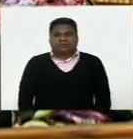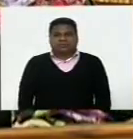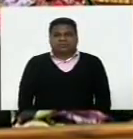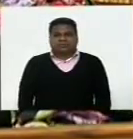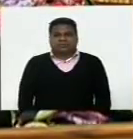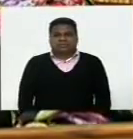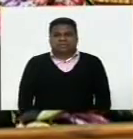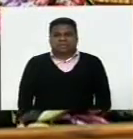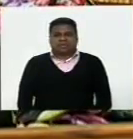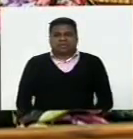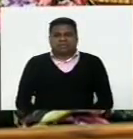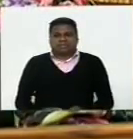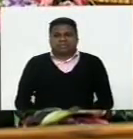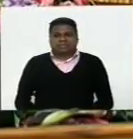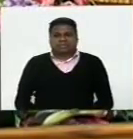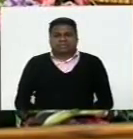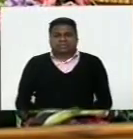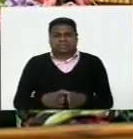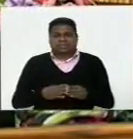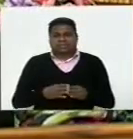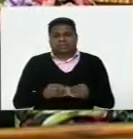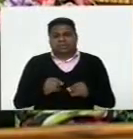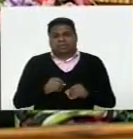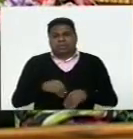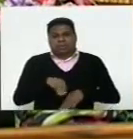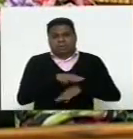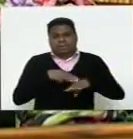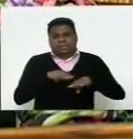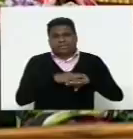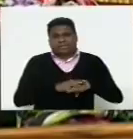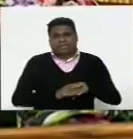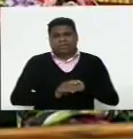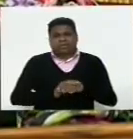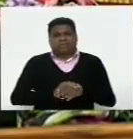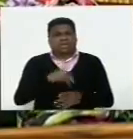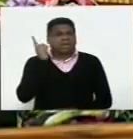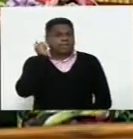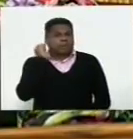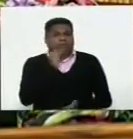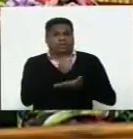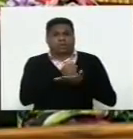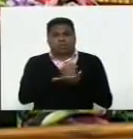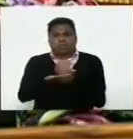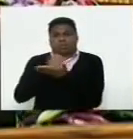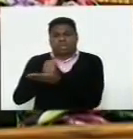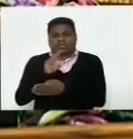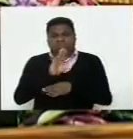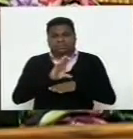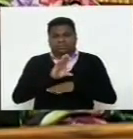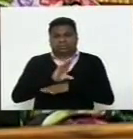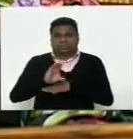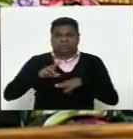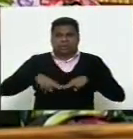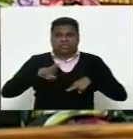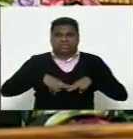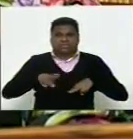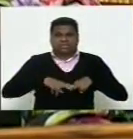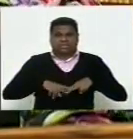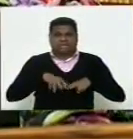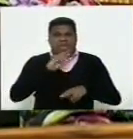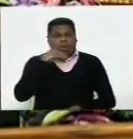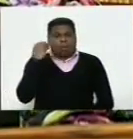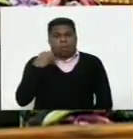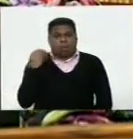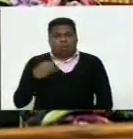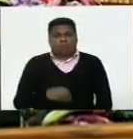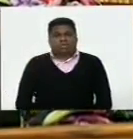salud, conjuntamente con los Ministerios del Poder Popular para la Mujer y Protección Integral de Niñas, Niños y Adolescentes,